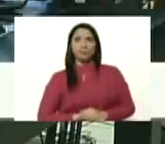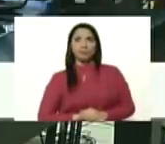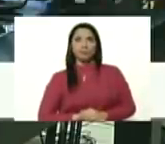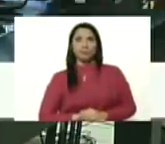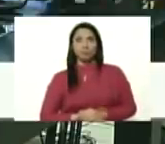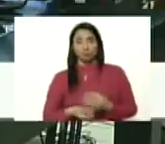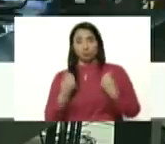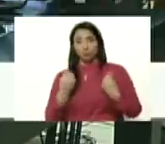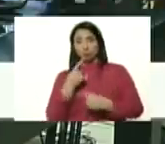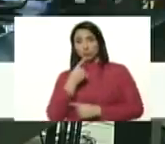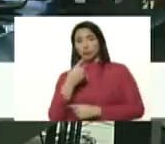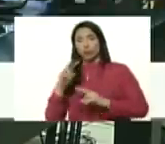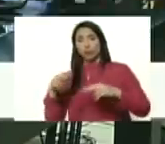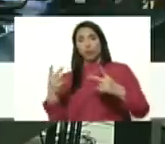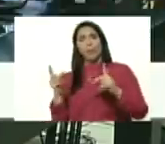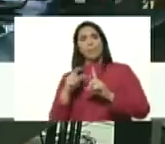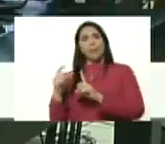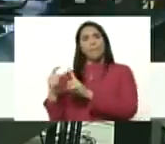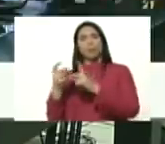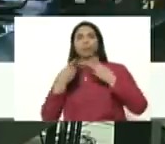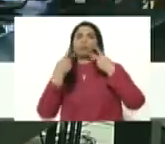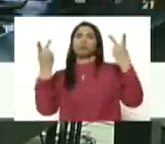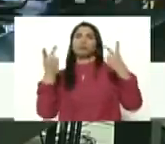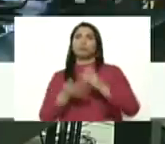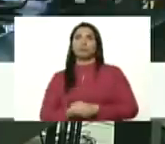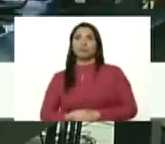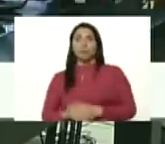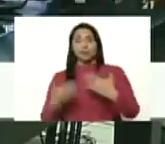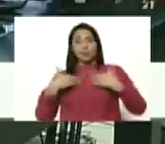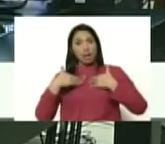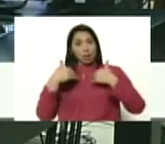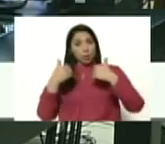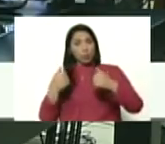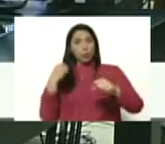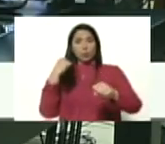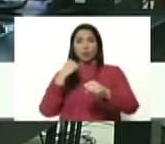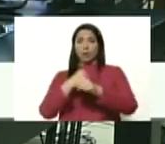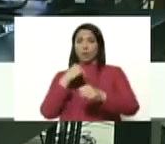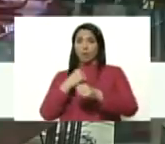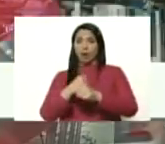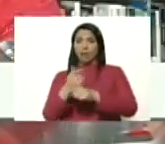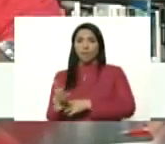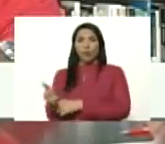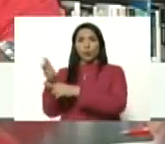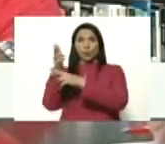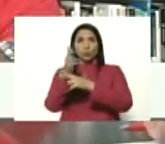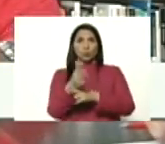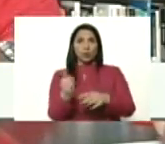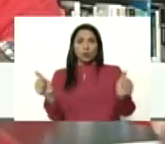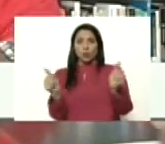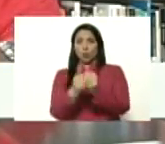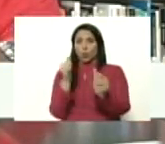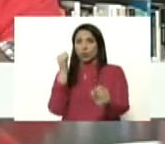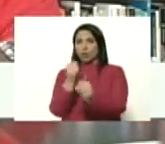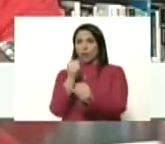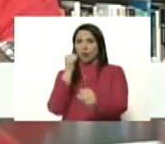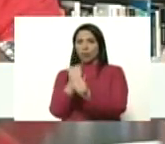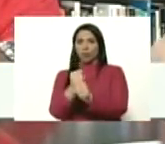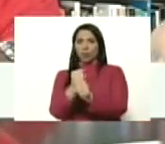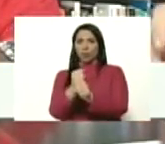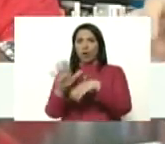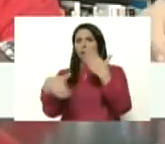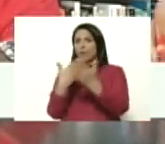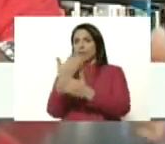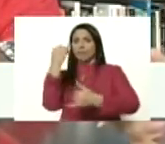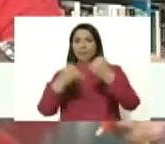Como dice la nueva consigna, Torrealba, salud, trabajo y fusil con la clase obrera hasta